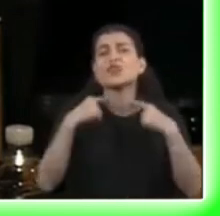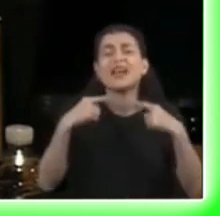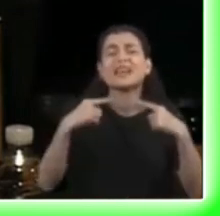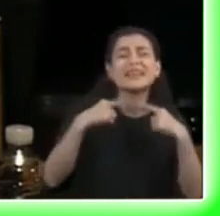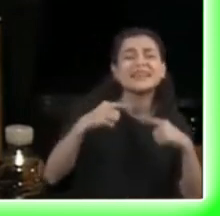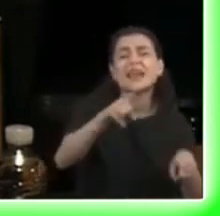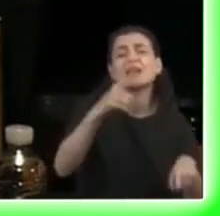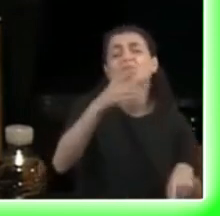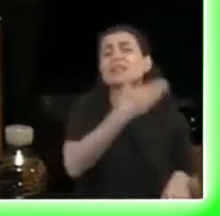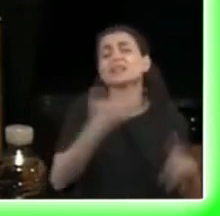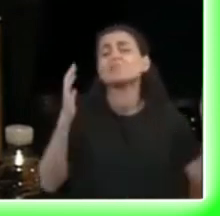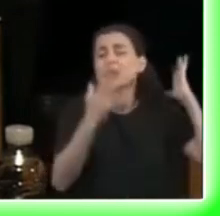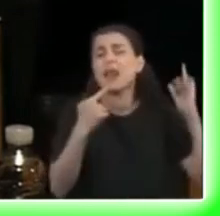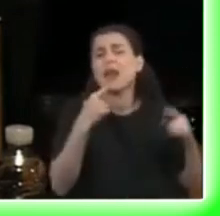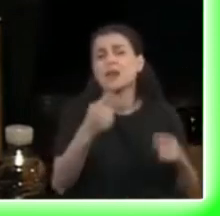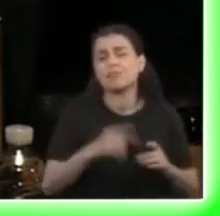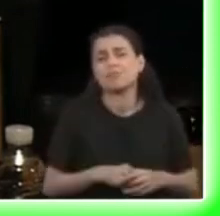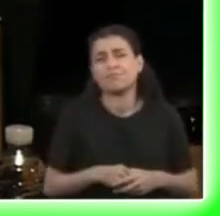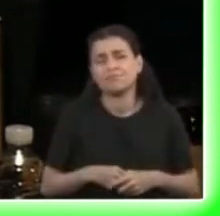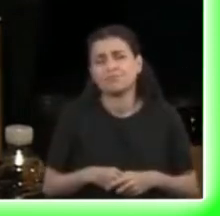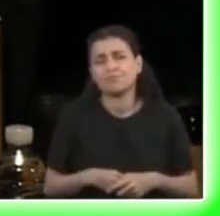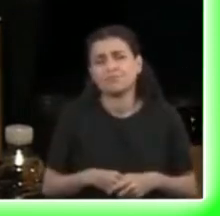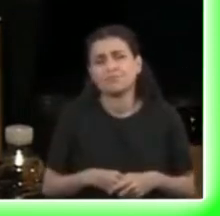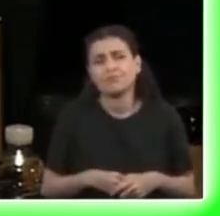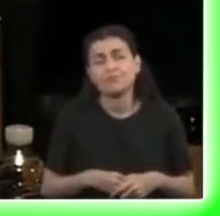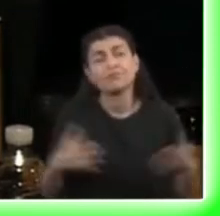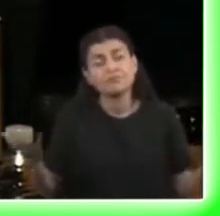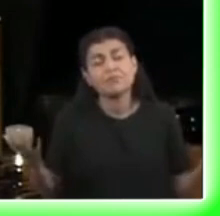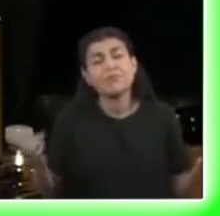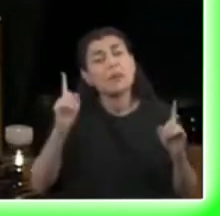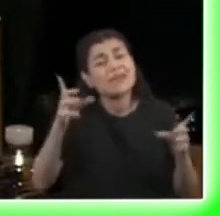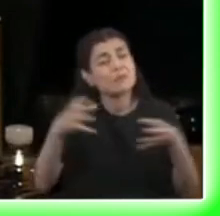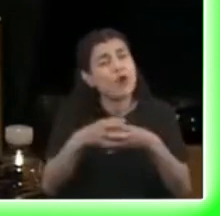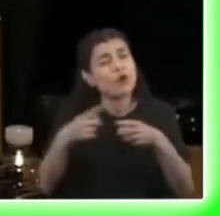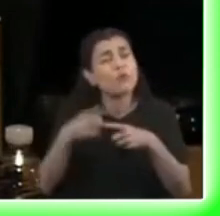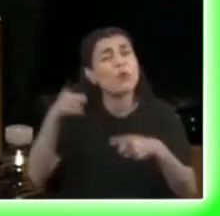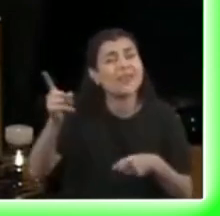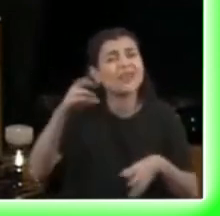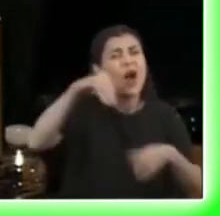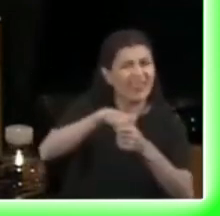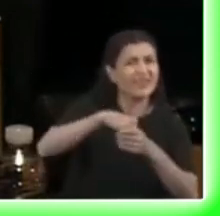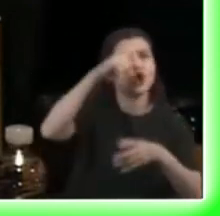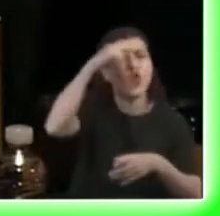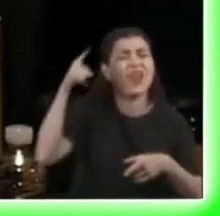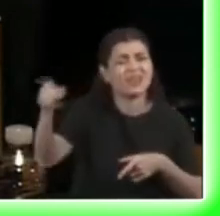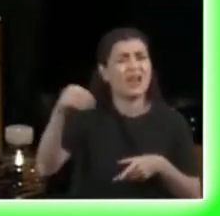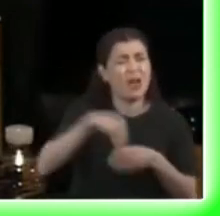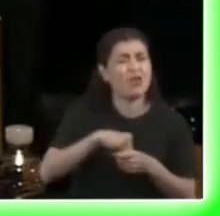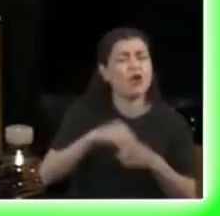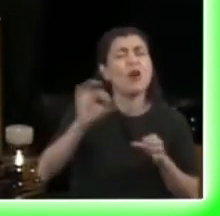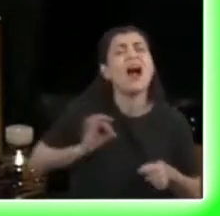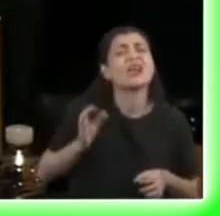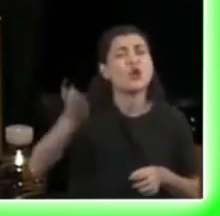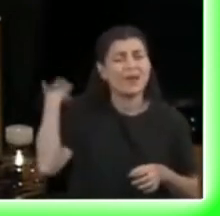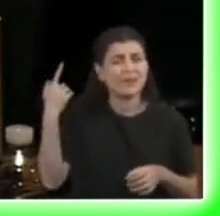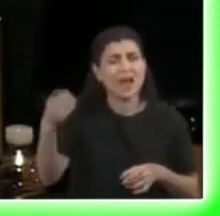Por lo tanto, ese partido del Estado tuvo el año pasado en